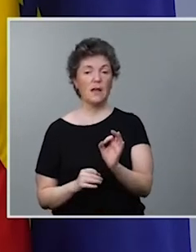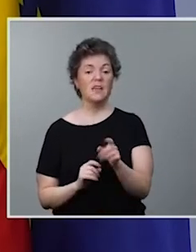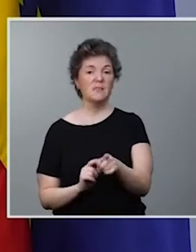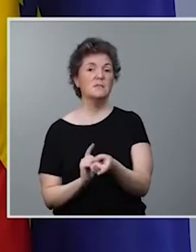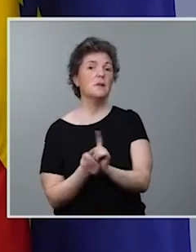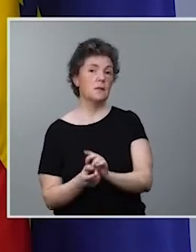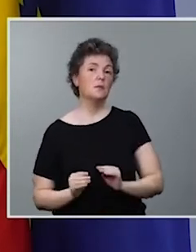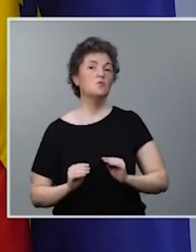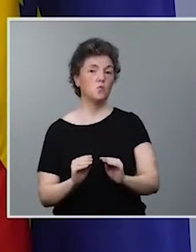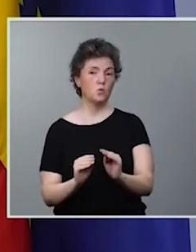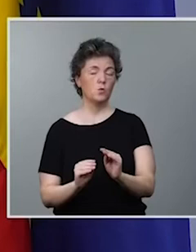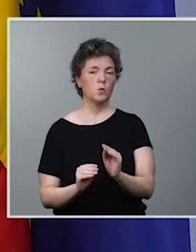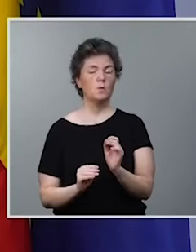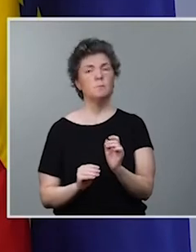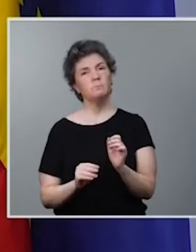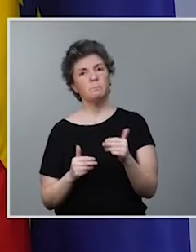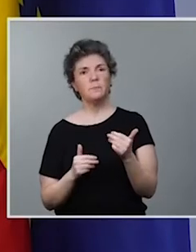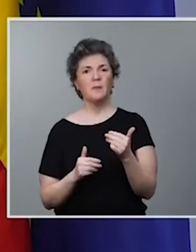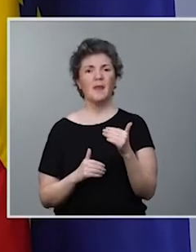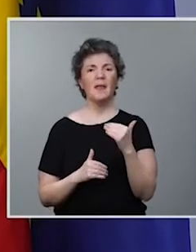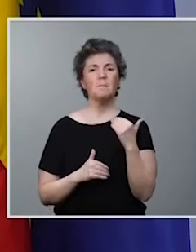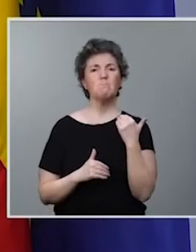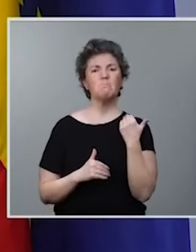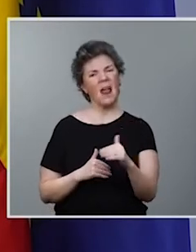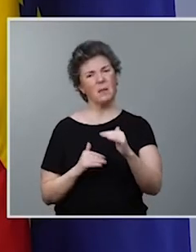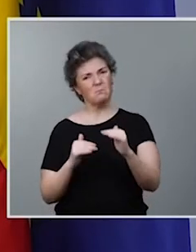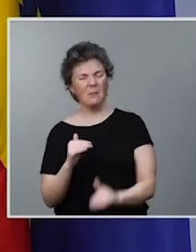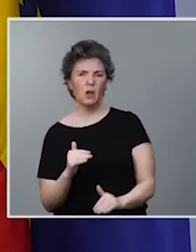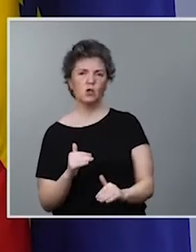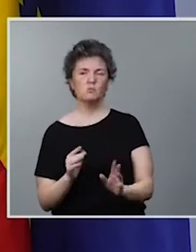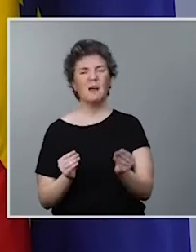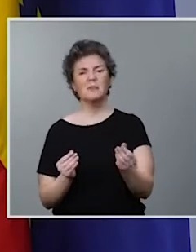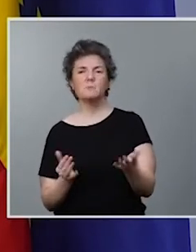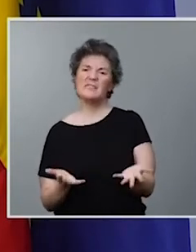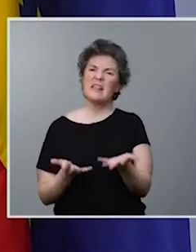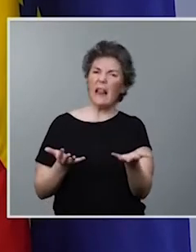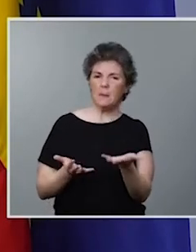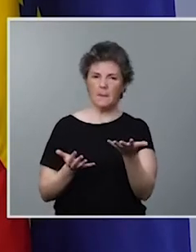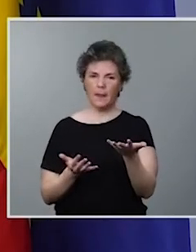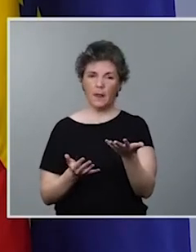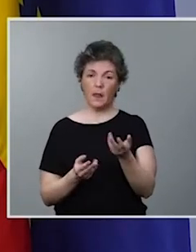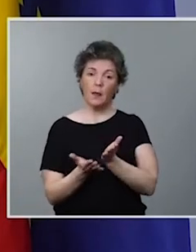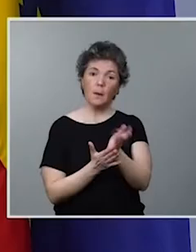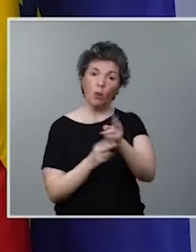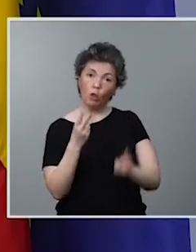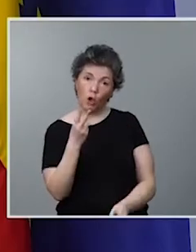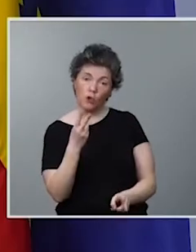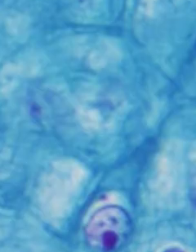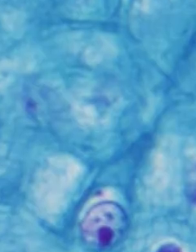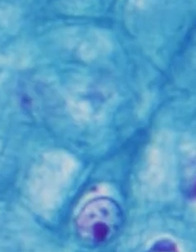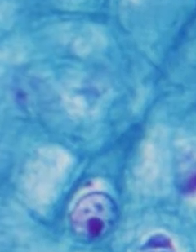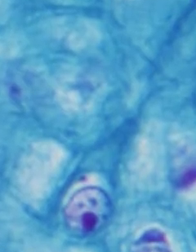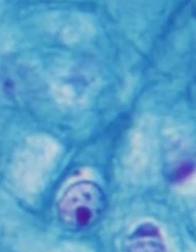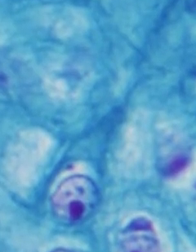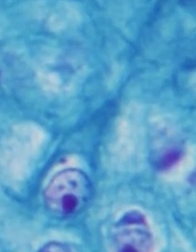permítanme menos maligna o más benigna expresando como quieran de las dos variantes conocidas de este virus